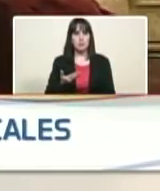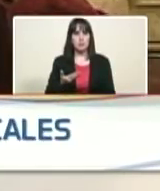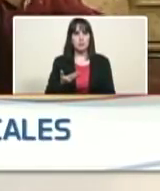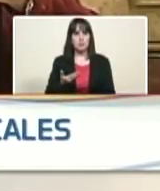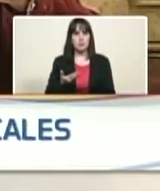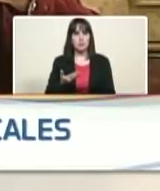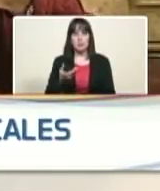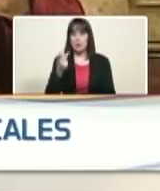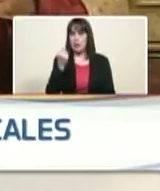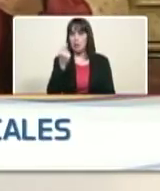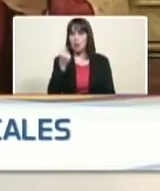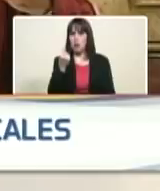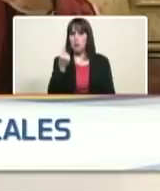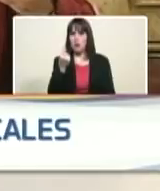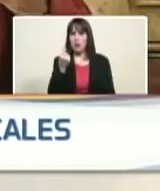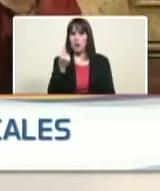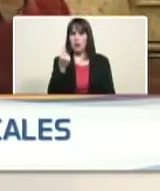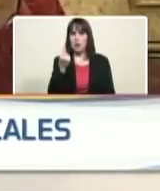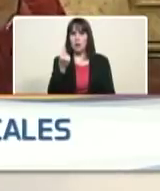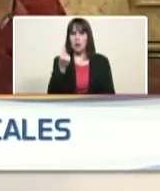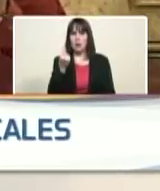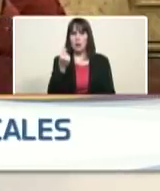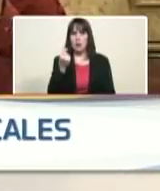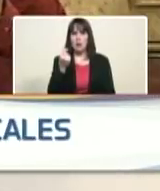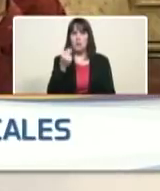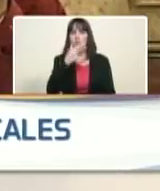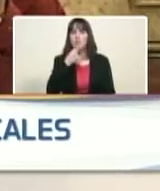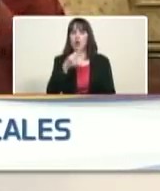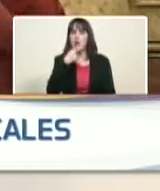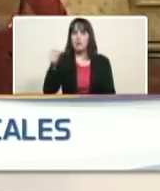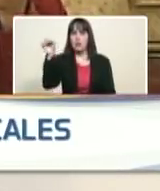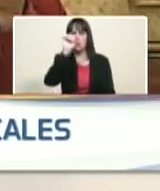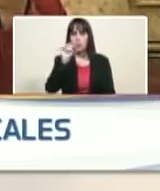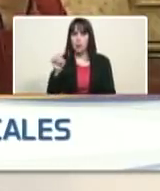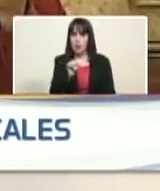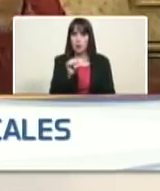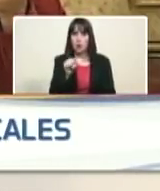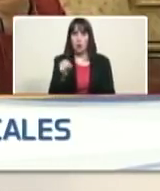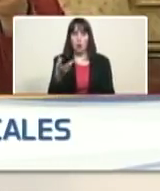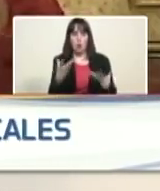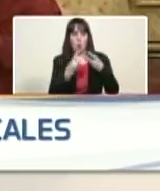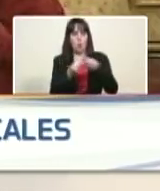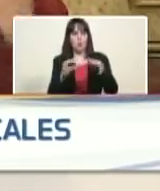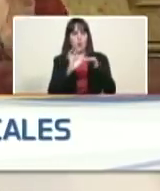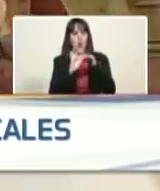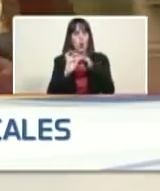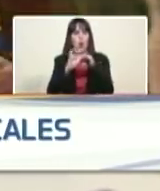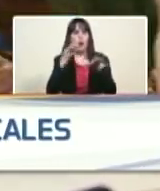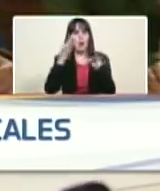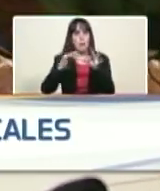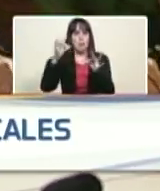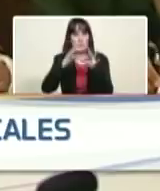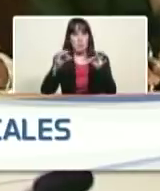El bolívar soberano anclado al petro, con un valor real frente a la moneda internacional.